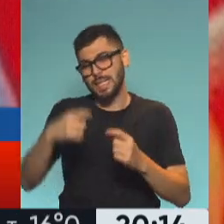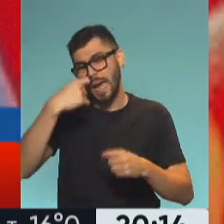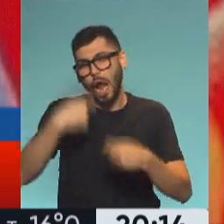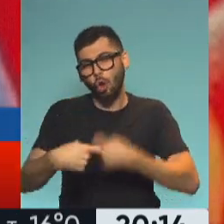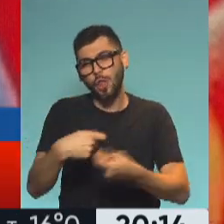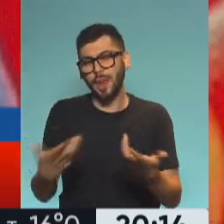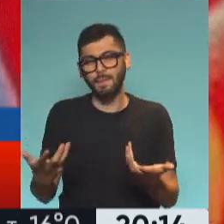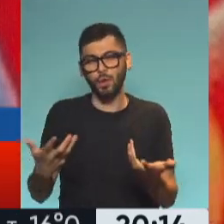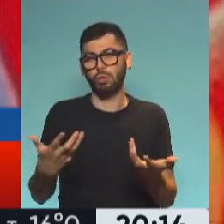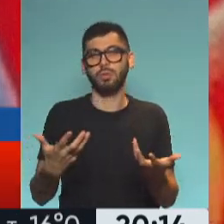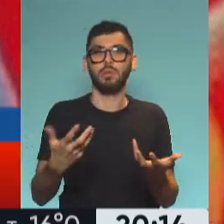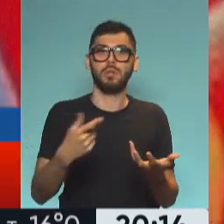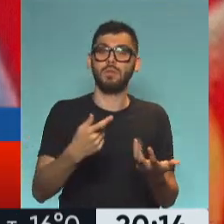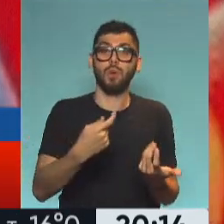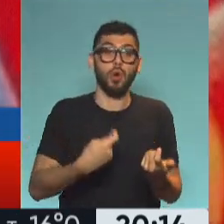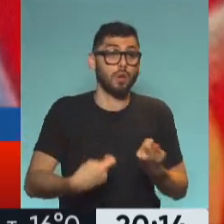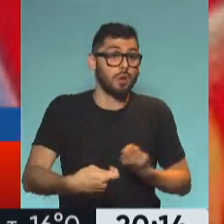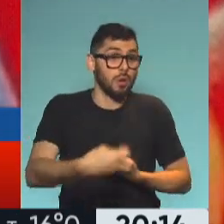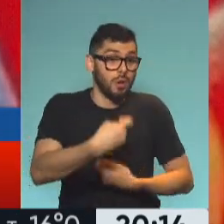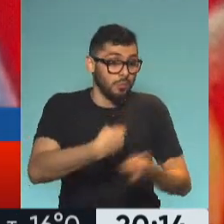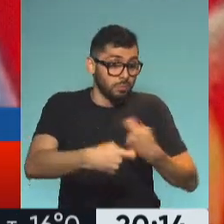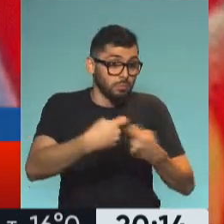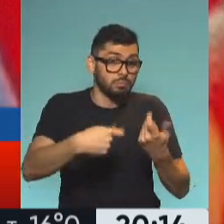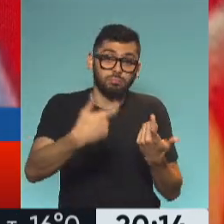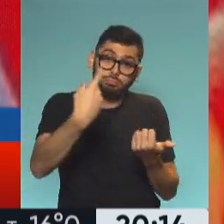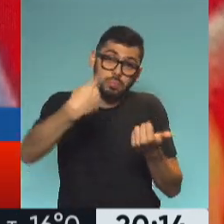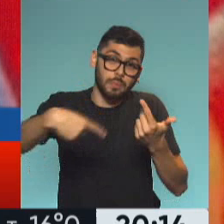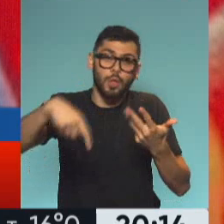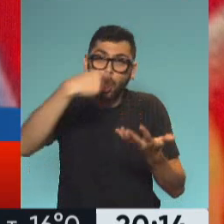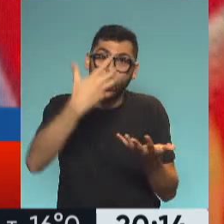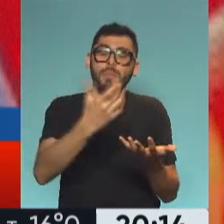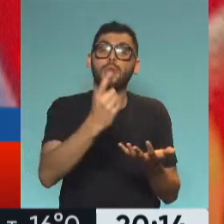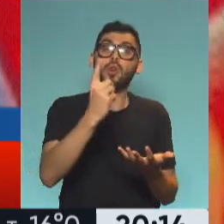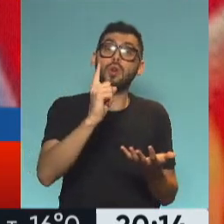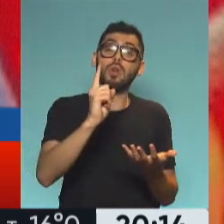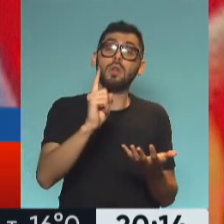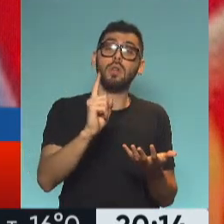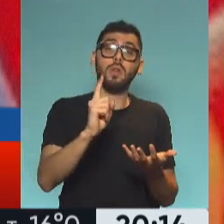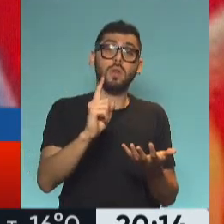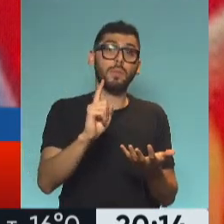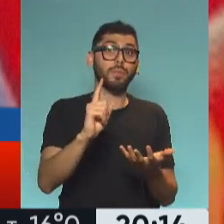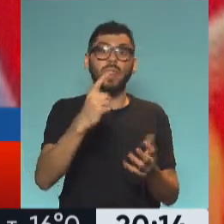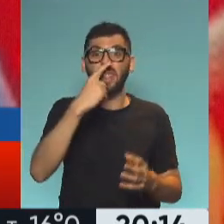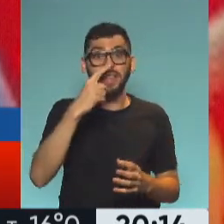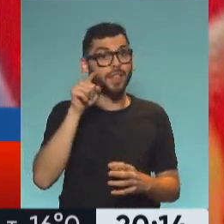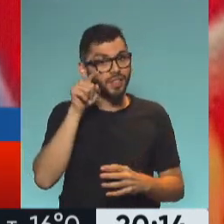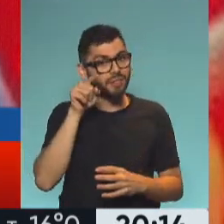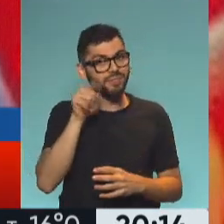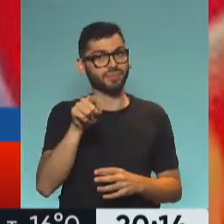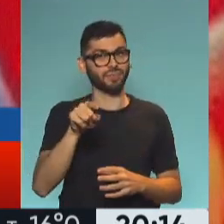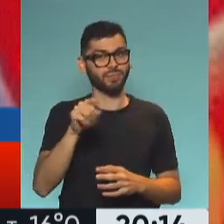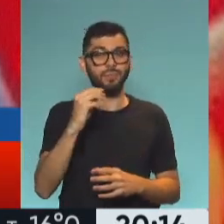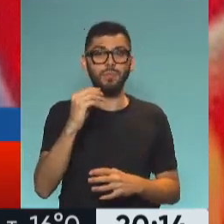digamos venta de narcóticos etcétera de drogas lo que fuera pero me parece interesante resaltar esto porque